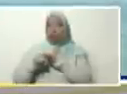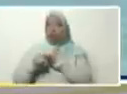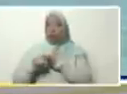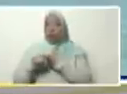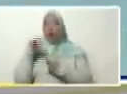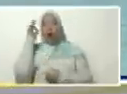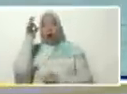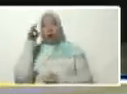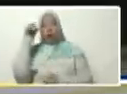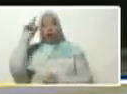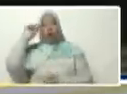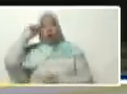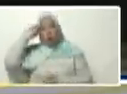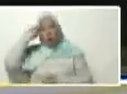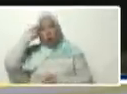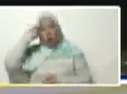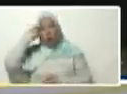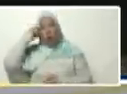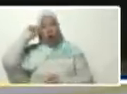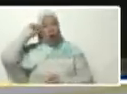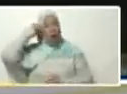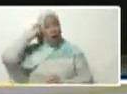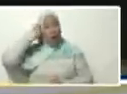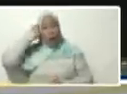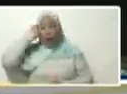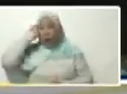esposa. Recuerdo